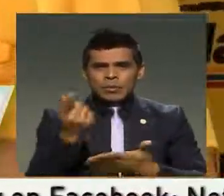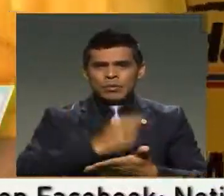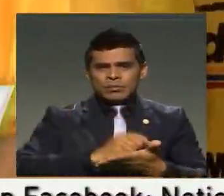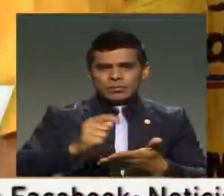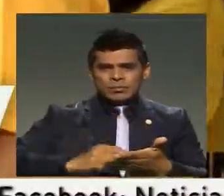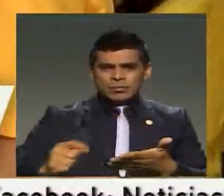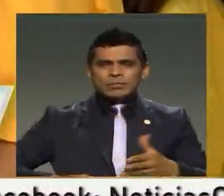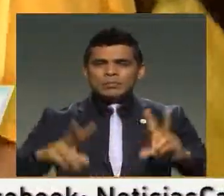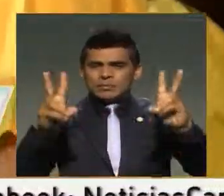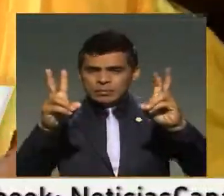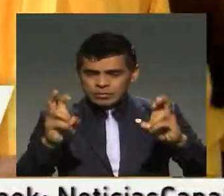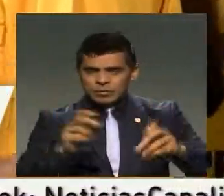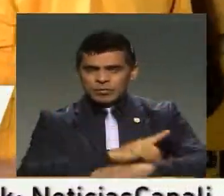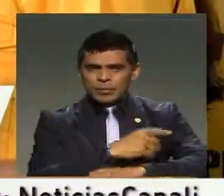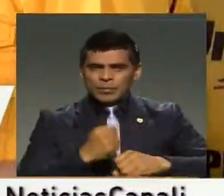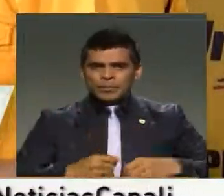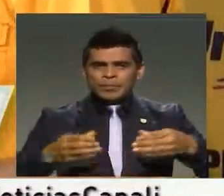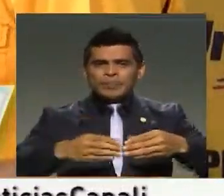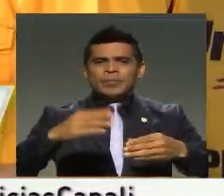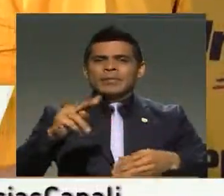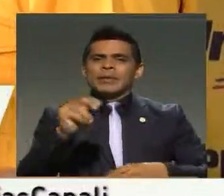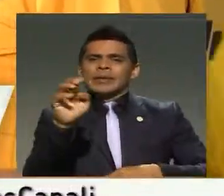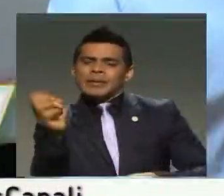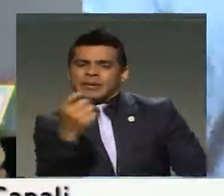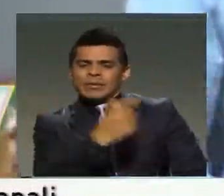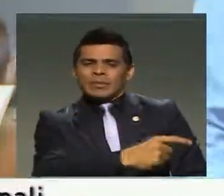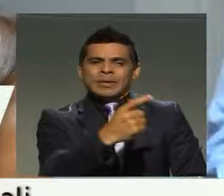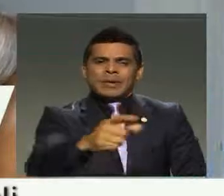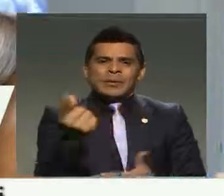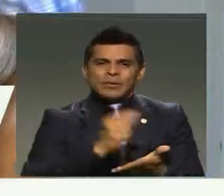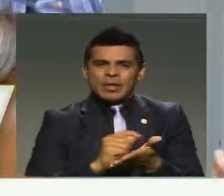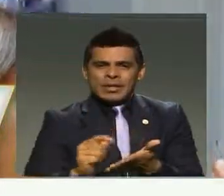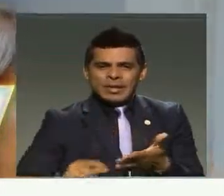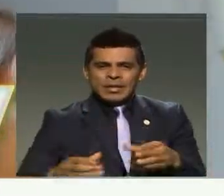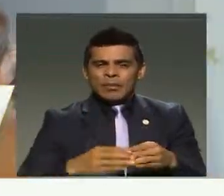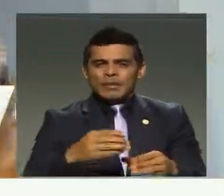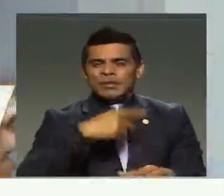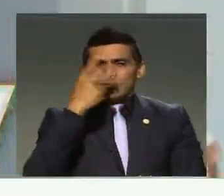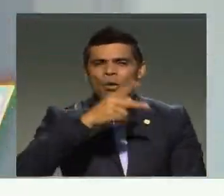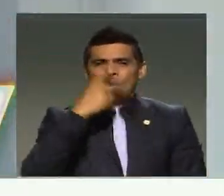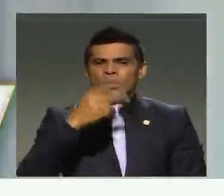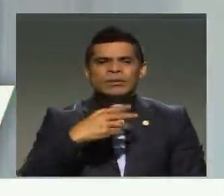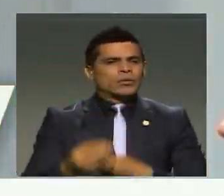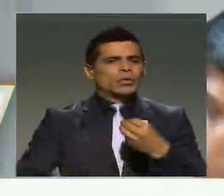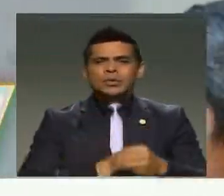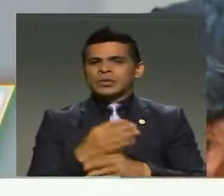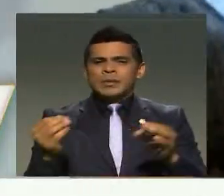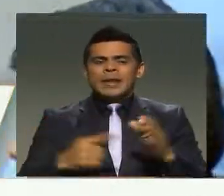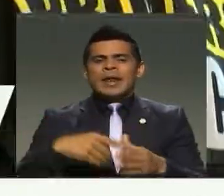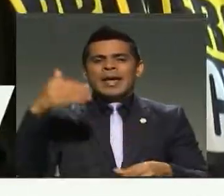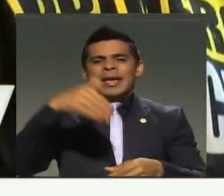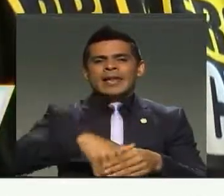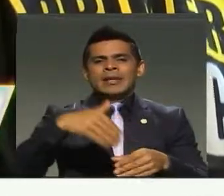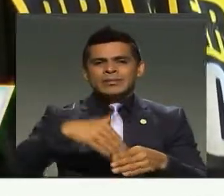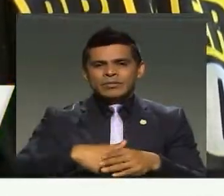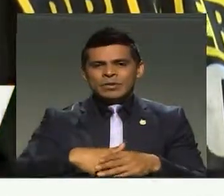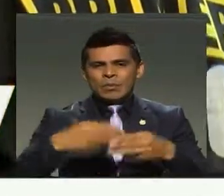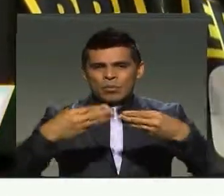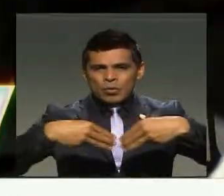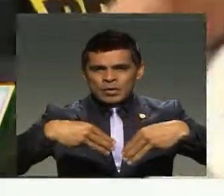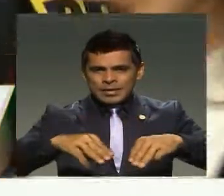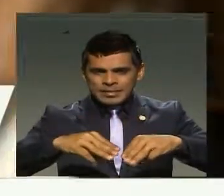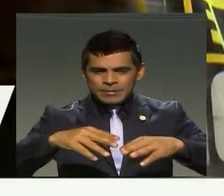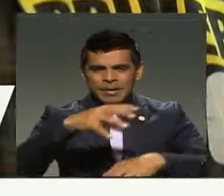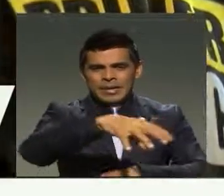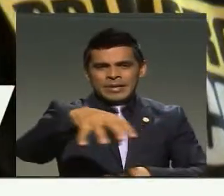el registro que tiene el poder electoral sobre los militantes de los partidos políticos, no se realizarán las elecciones municipales